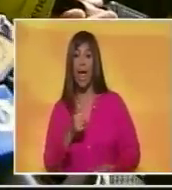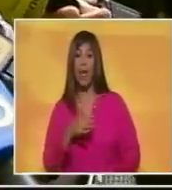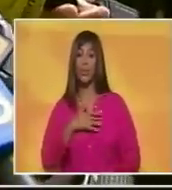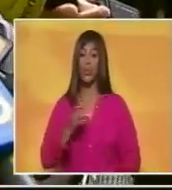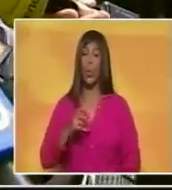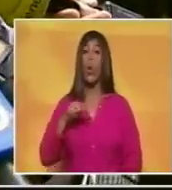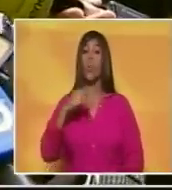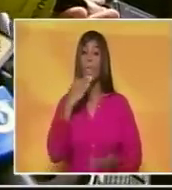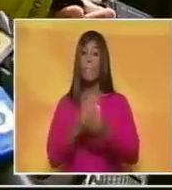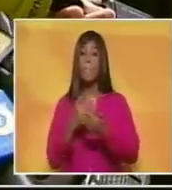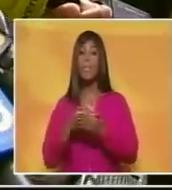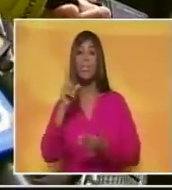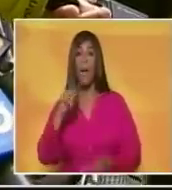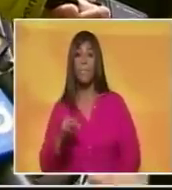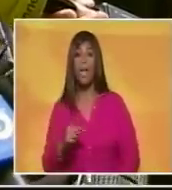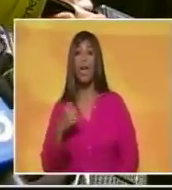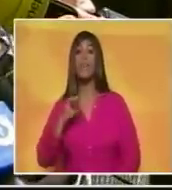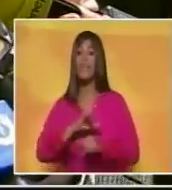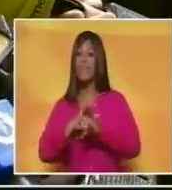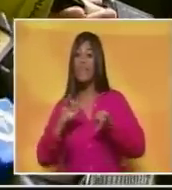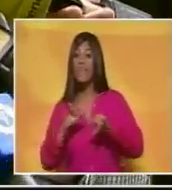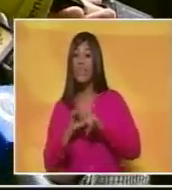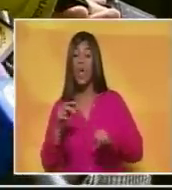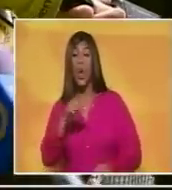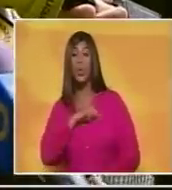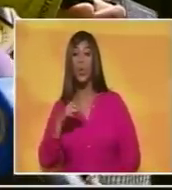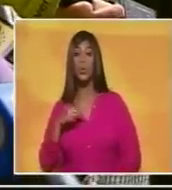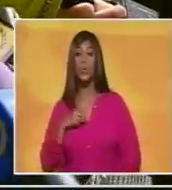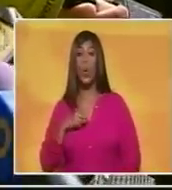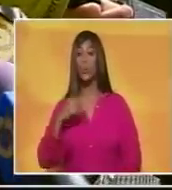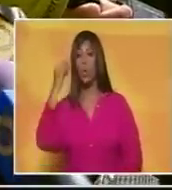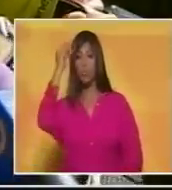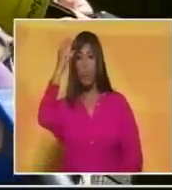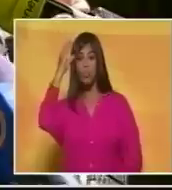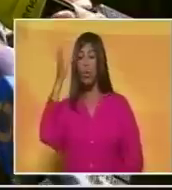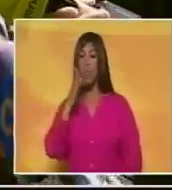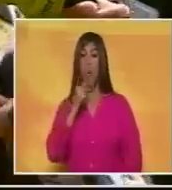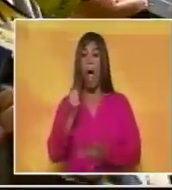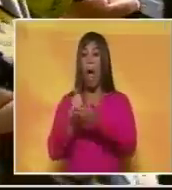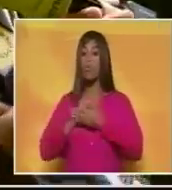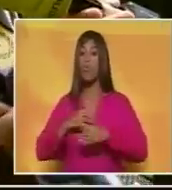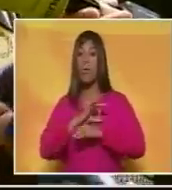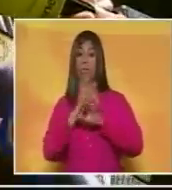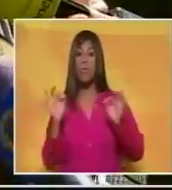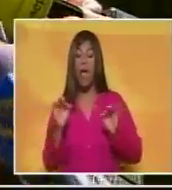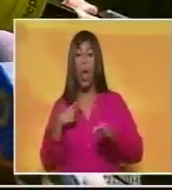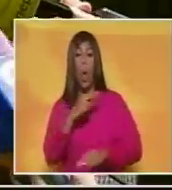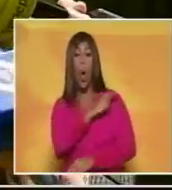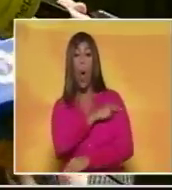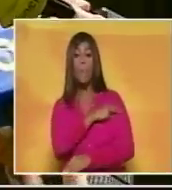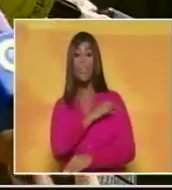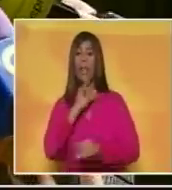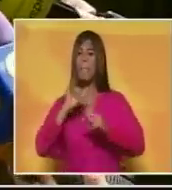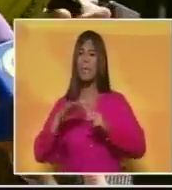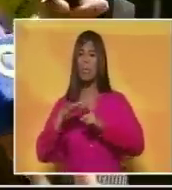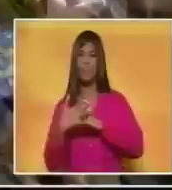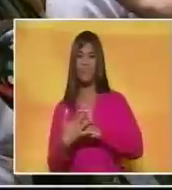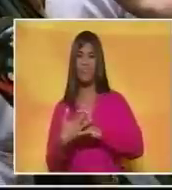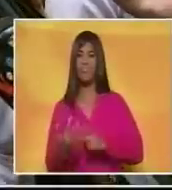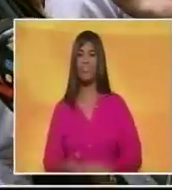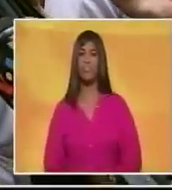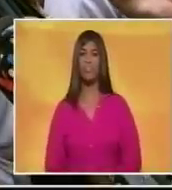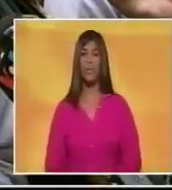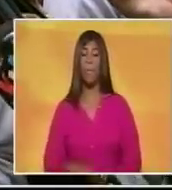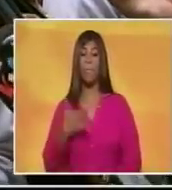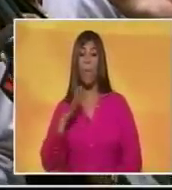eso es que lo estamos exigiendo. Porque si ha llegado, nosotros no tenemos en cuenta nada, ninguna ayuda, porque en los hospitales siguen en la misma deficiencia. No de